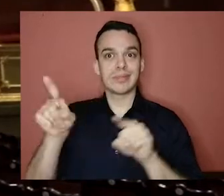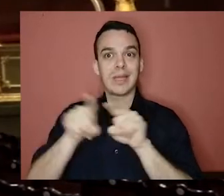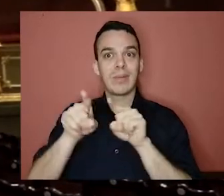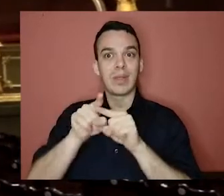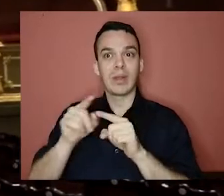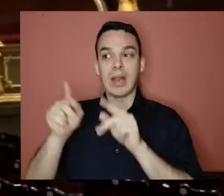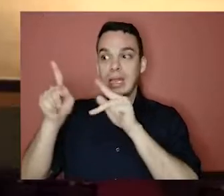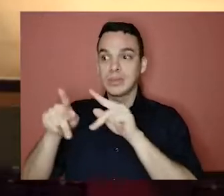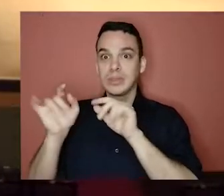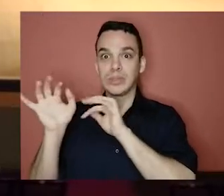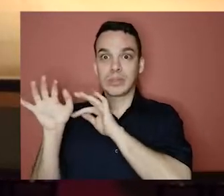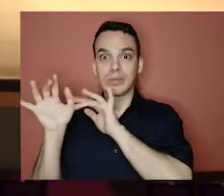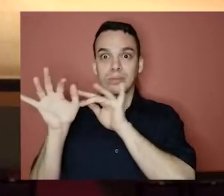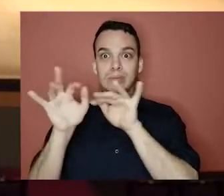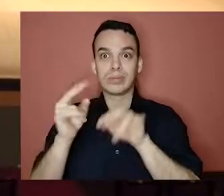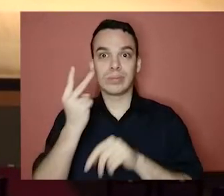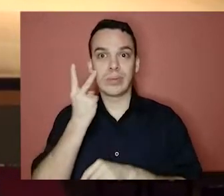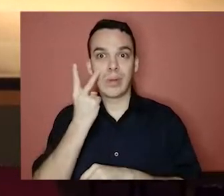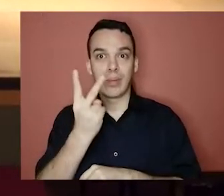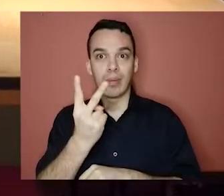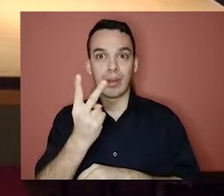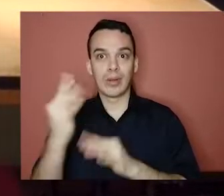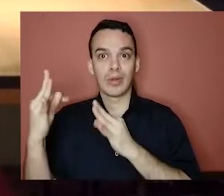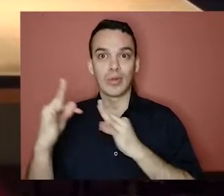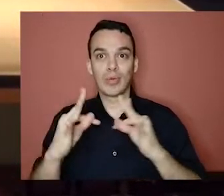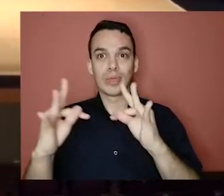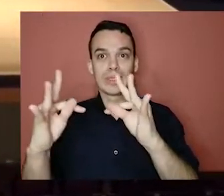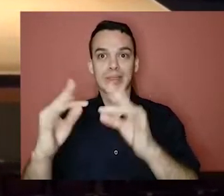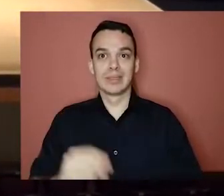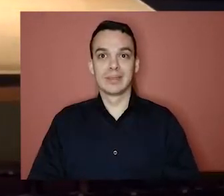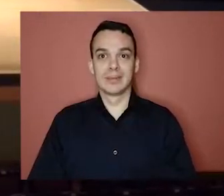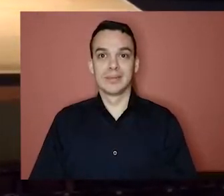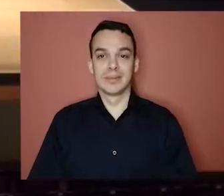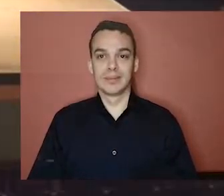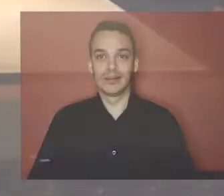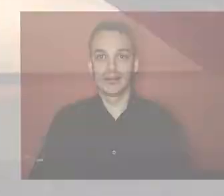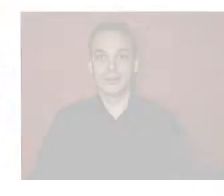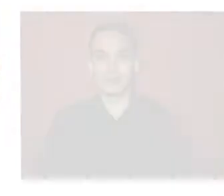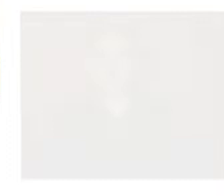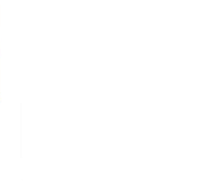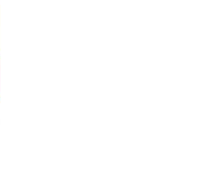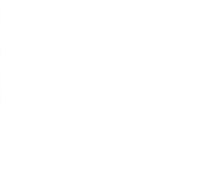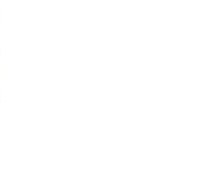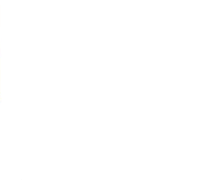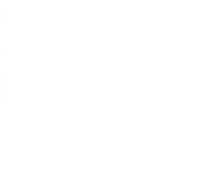y sus funciones programadas, el teatro en sí mismo es una atracción turística.